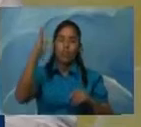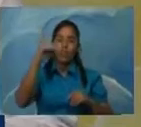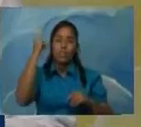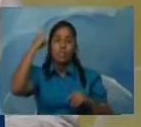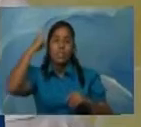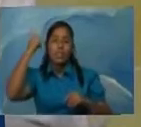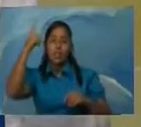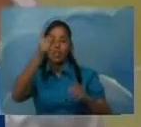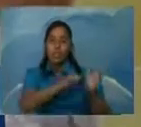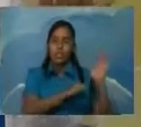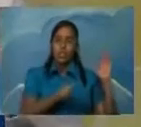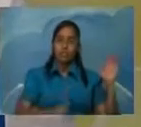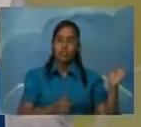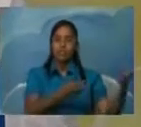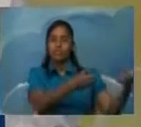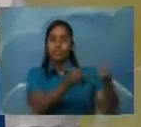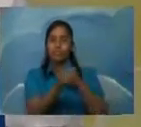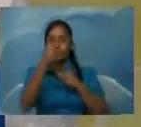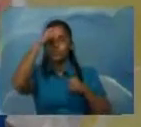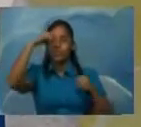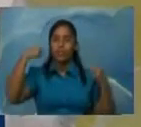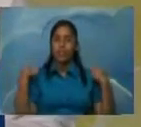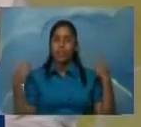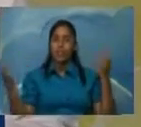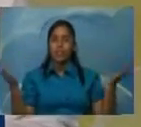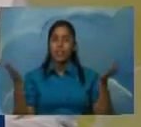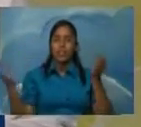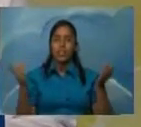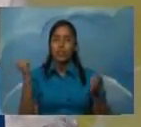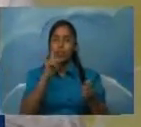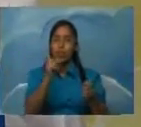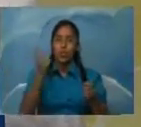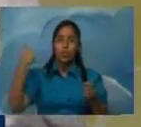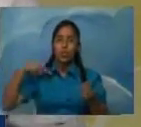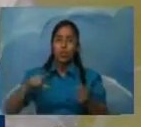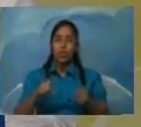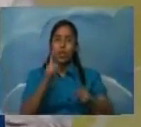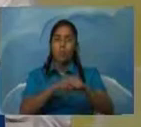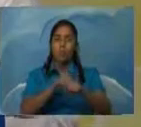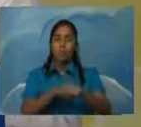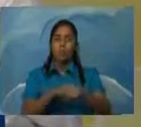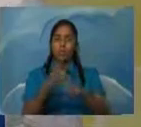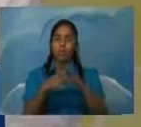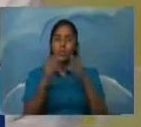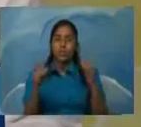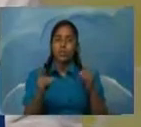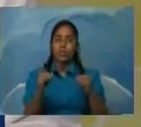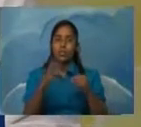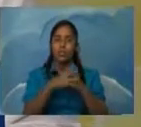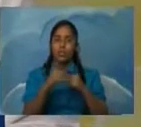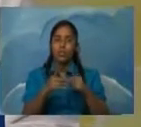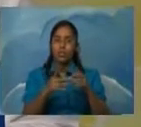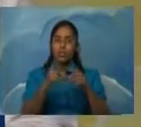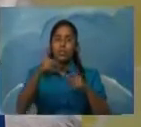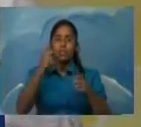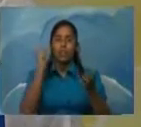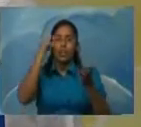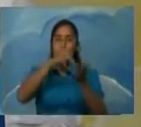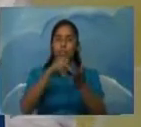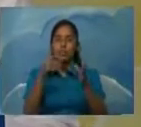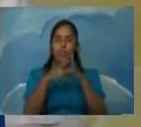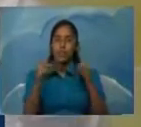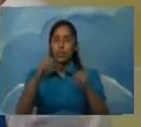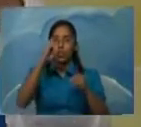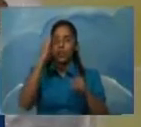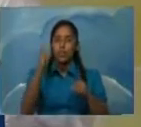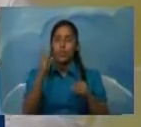sacó de Egipto, ellos no tuvieron oportunidad de hacer pan, de que el pan leudara y se levantara. Y Dios